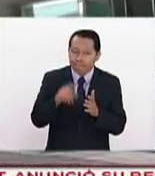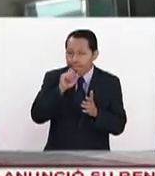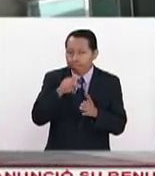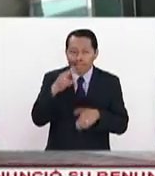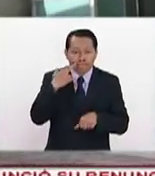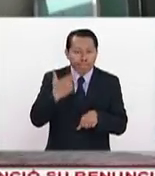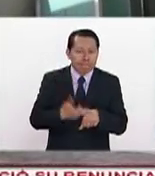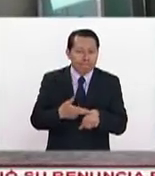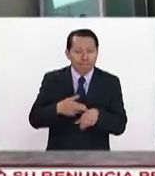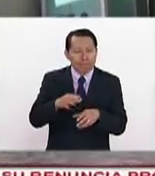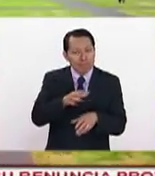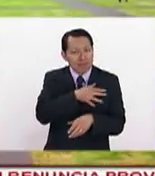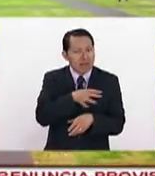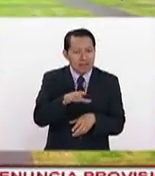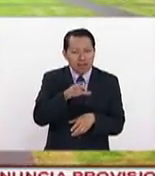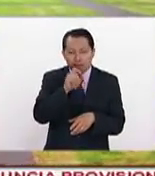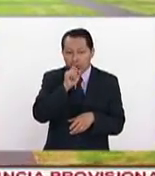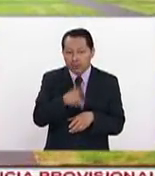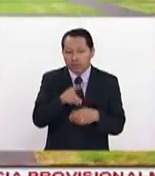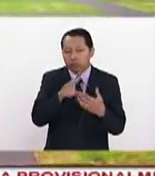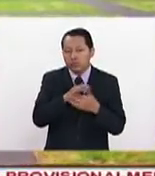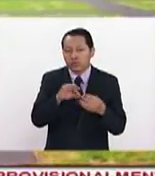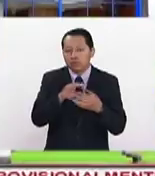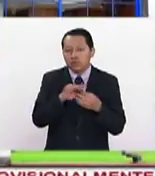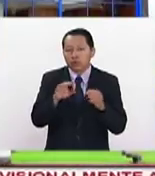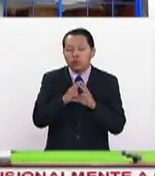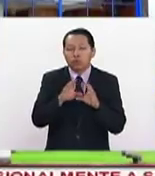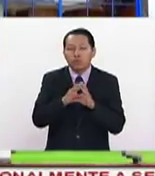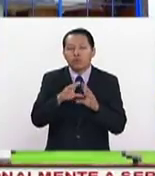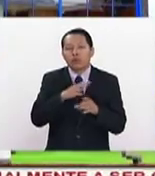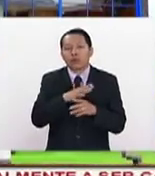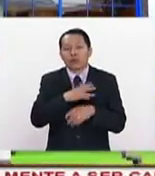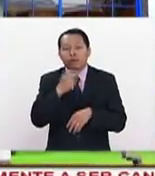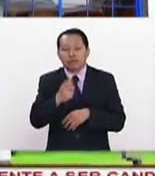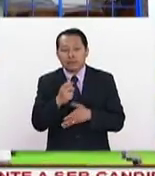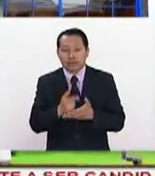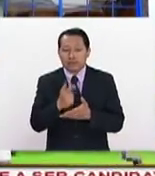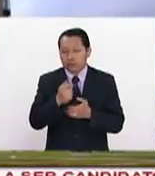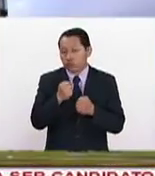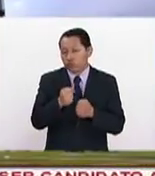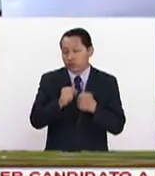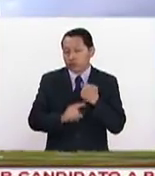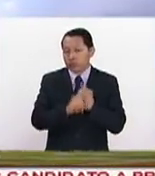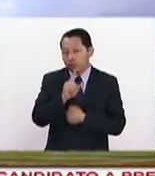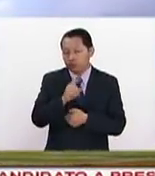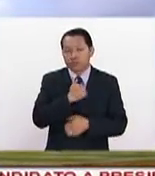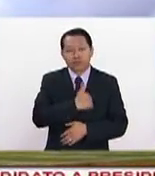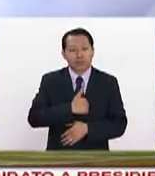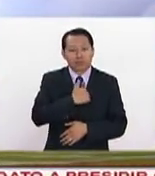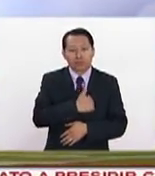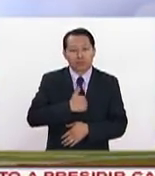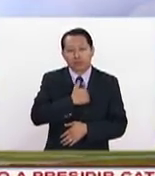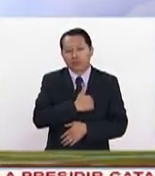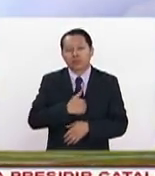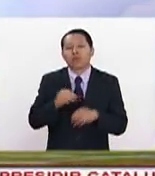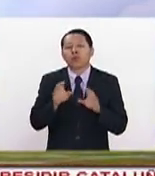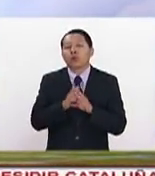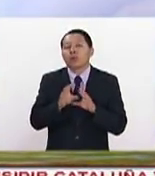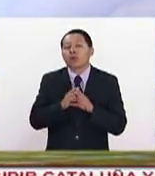responsabilidad en términos generales, pues para abatir este grave problema que desafortunadamente es una de las